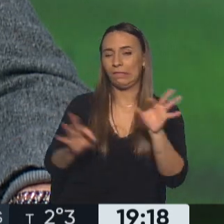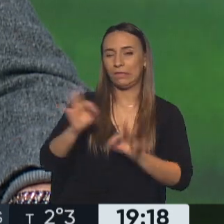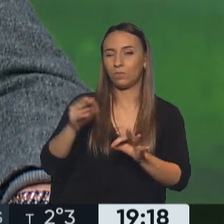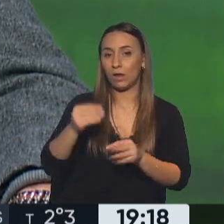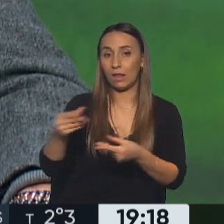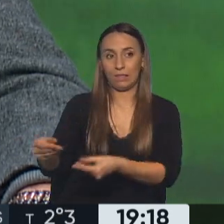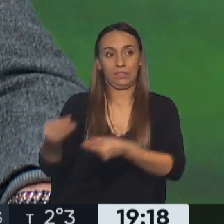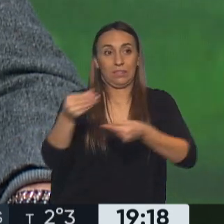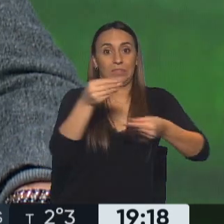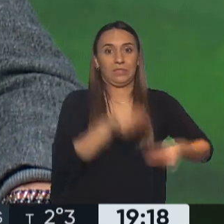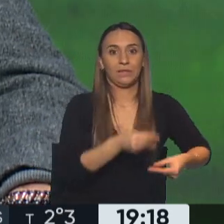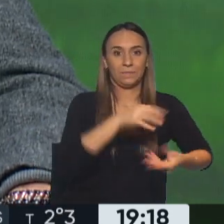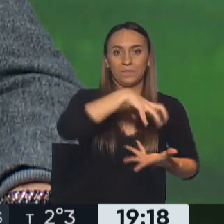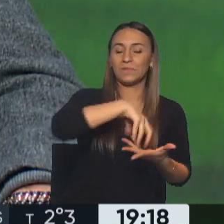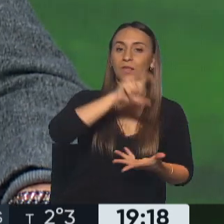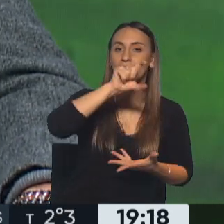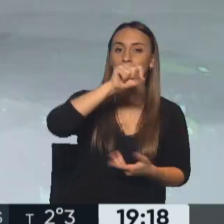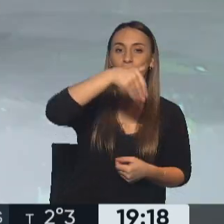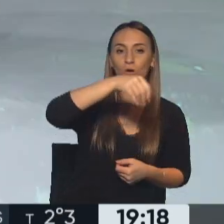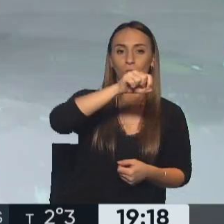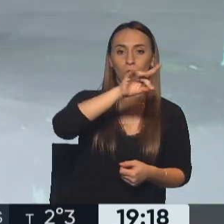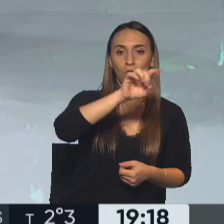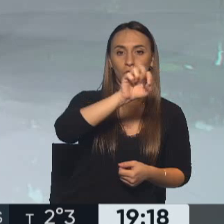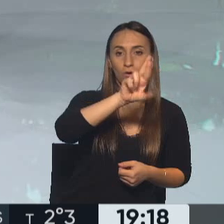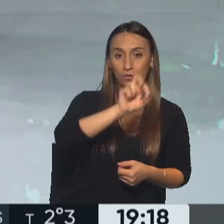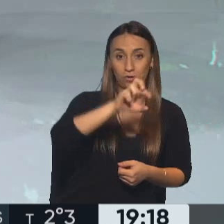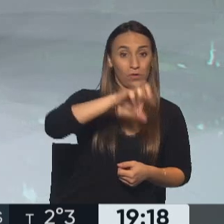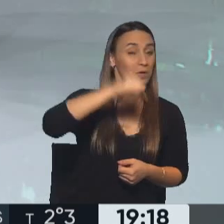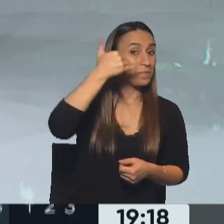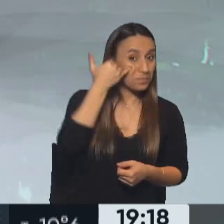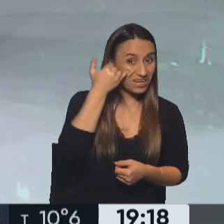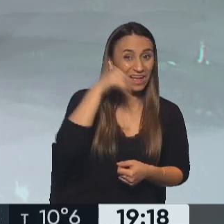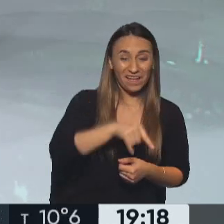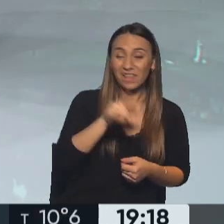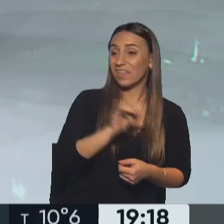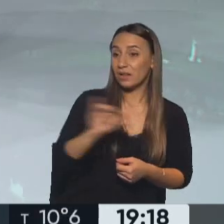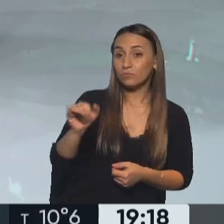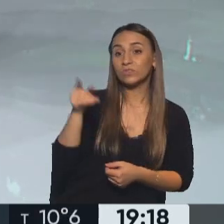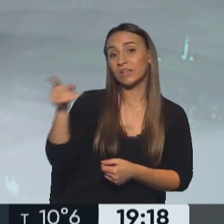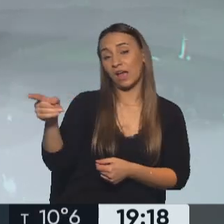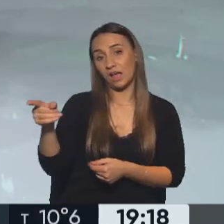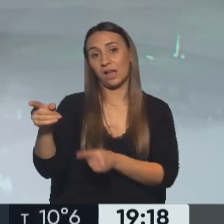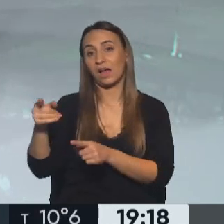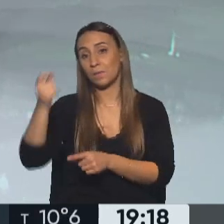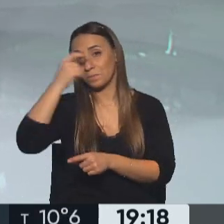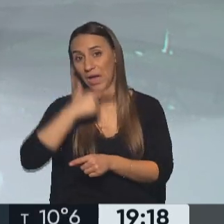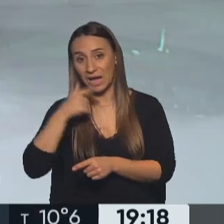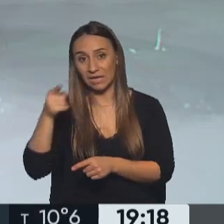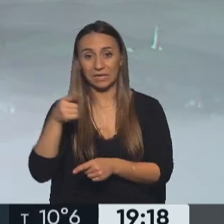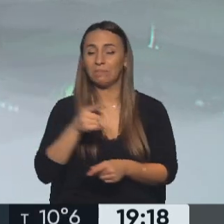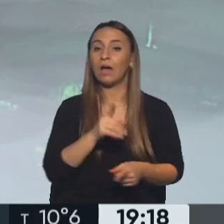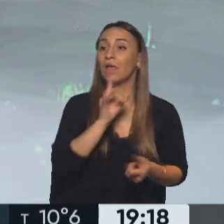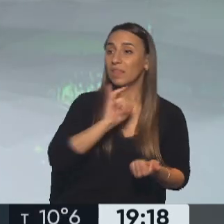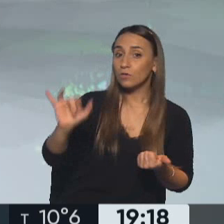la unión europea- y todas las denuncias que se llevan adelante contra la gestión del expresidente macri se ven claramente diluidas